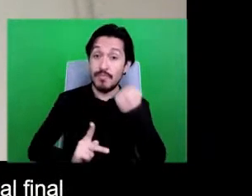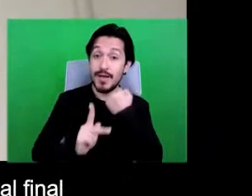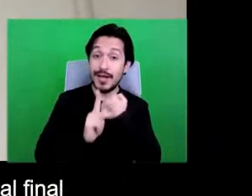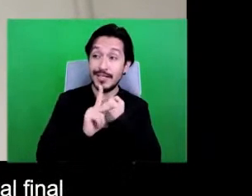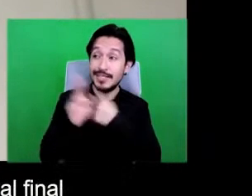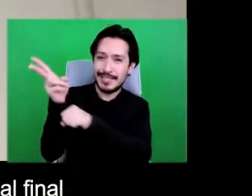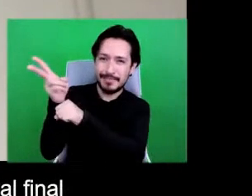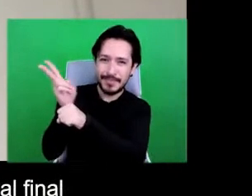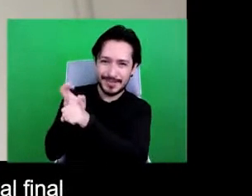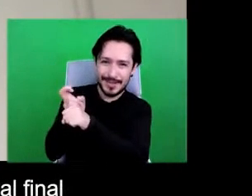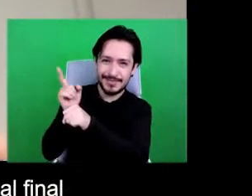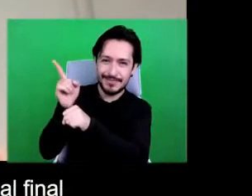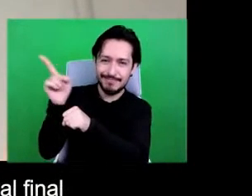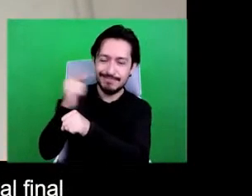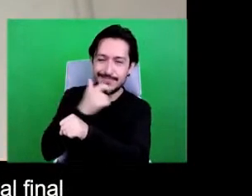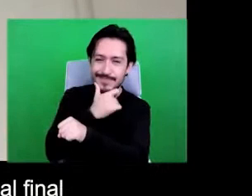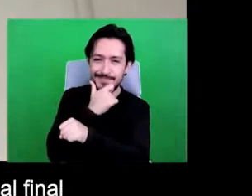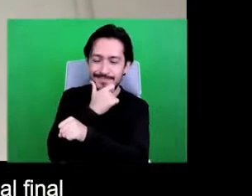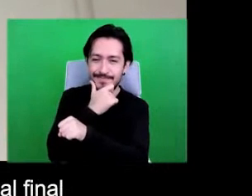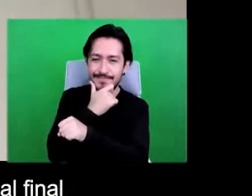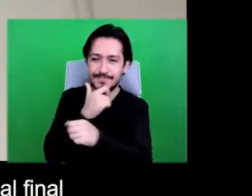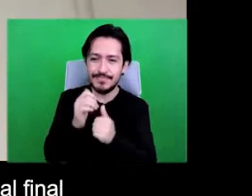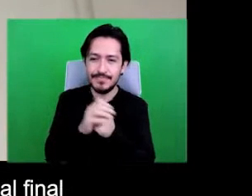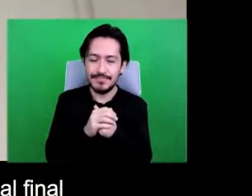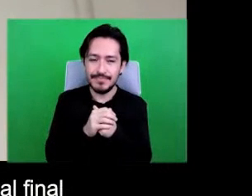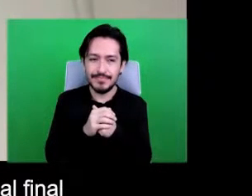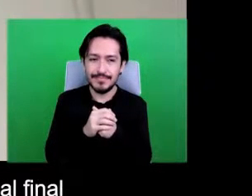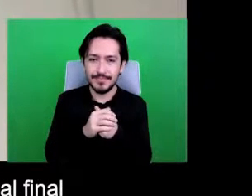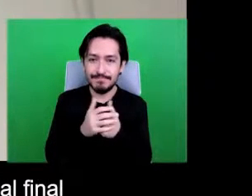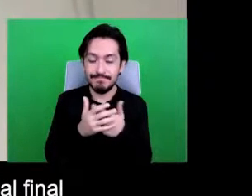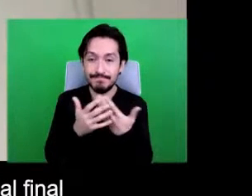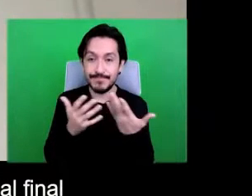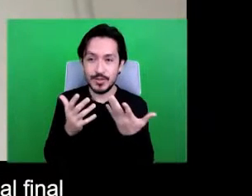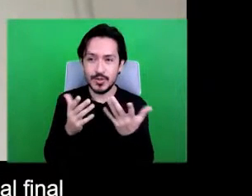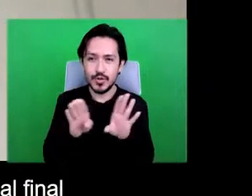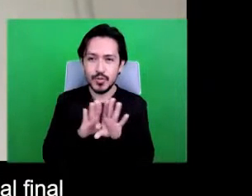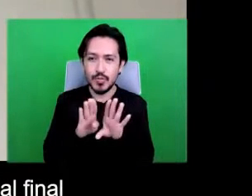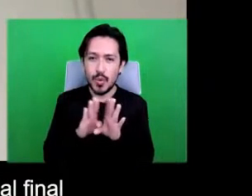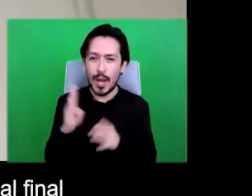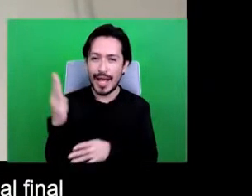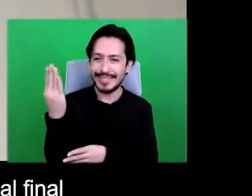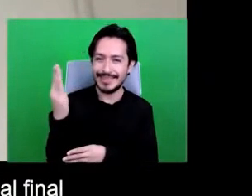cuentas, nos hace poder ser un espejo, al final de cuentas, ¿no?